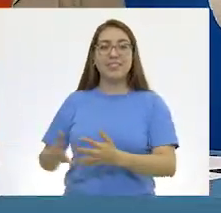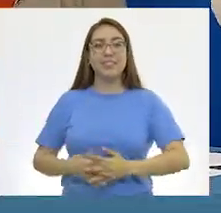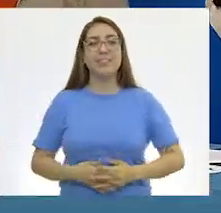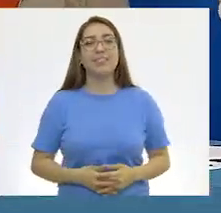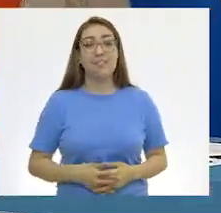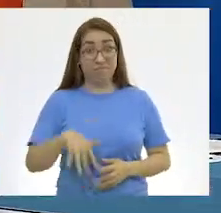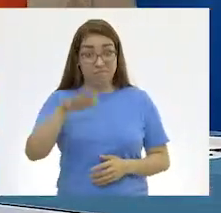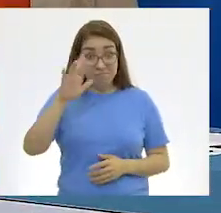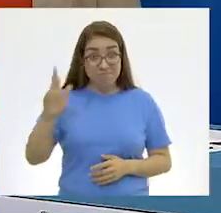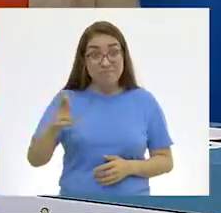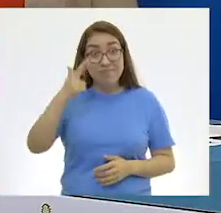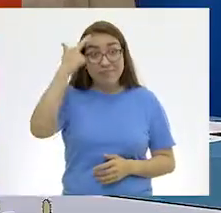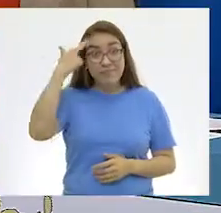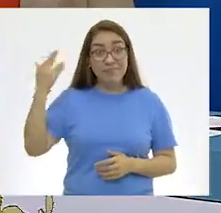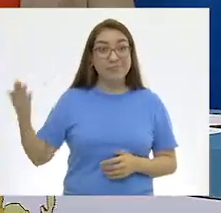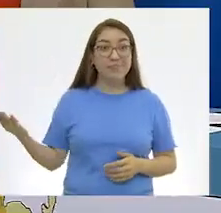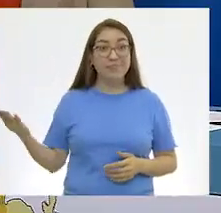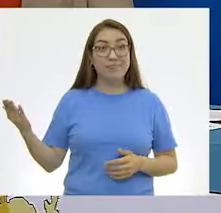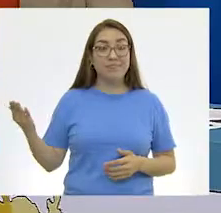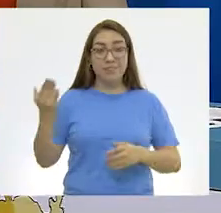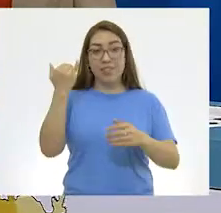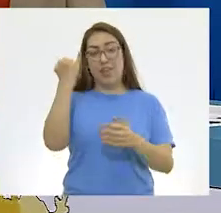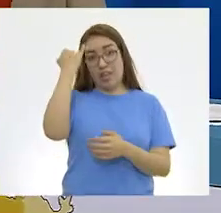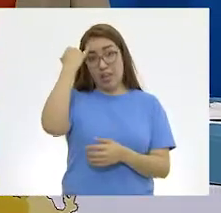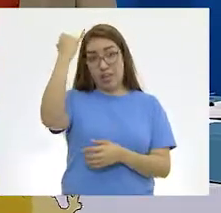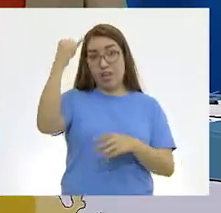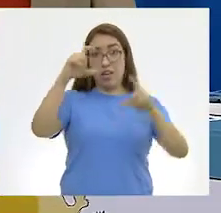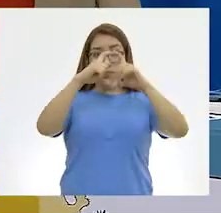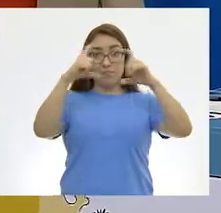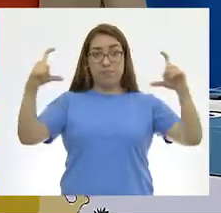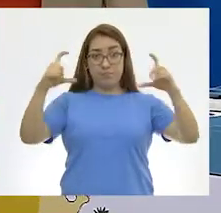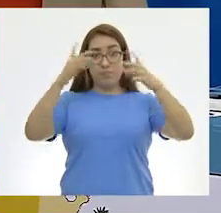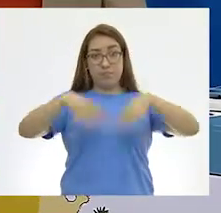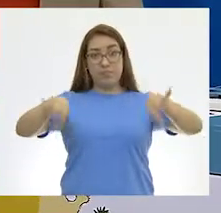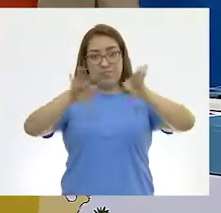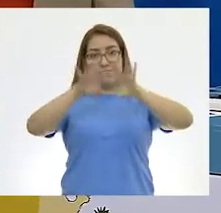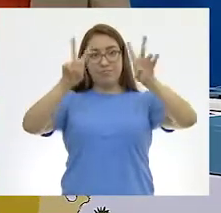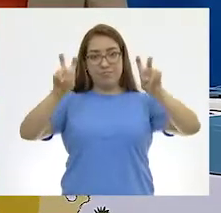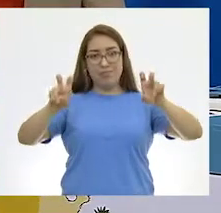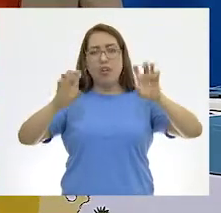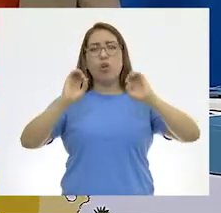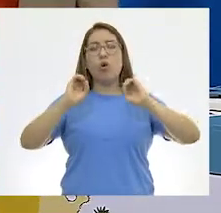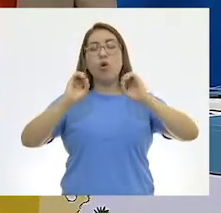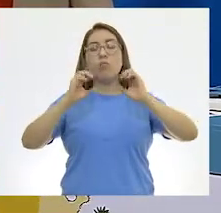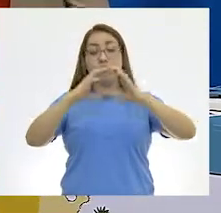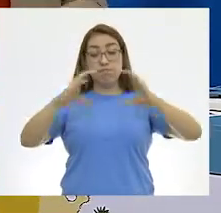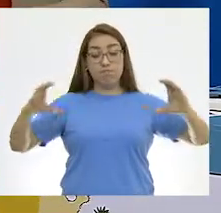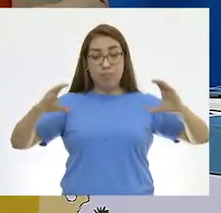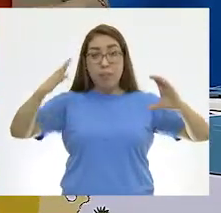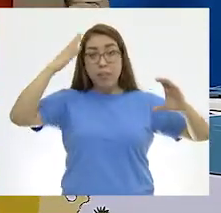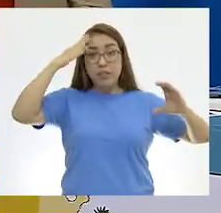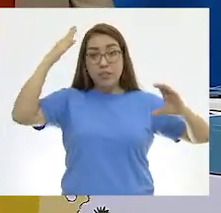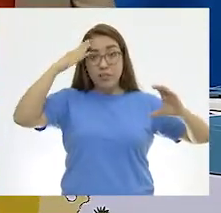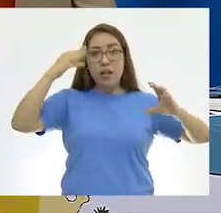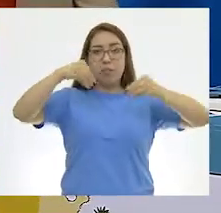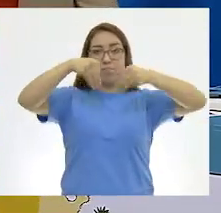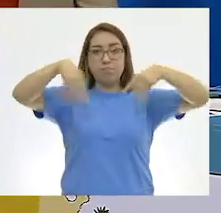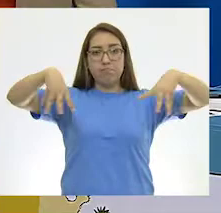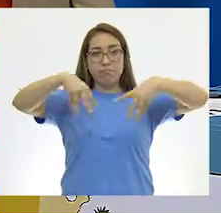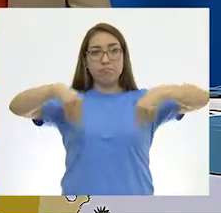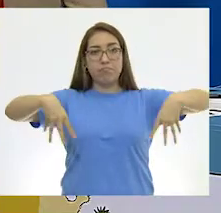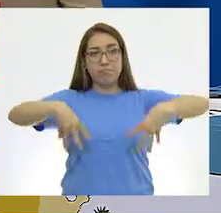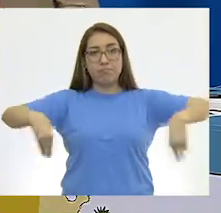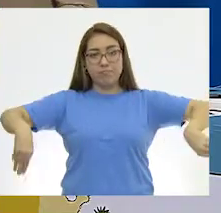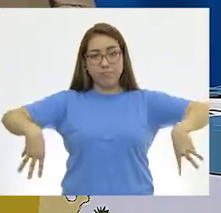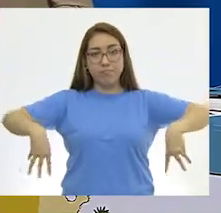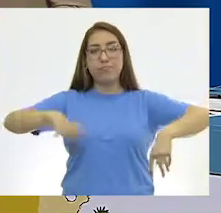¿Lo recuerdan? Sí. Idea sí. principal, ideas secundarias, idea central, donde se desprenden dos más